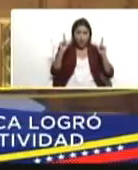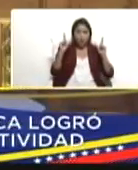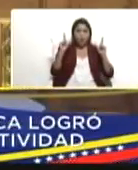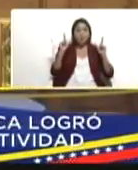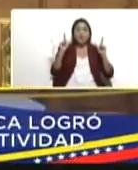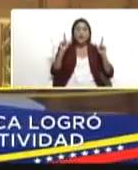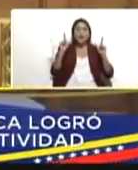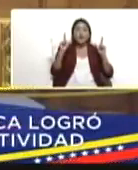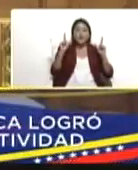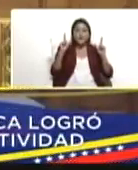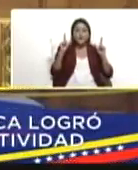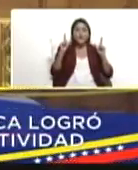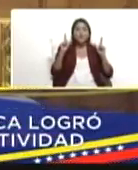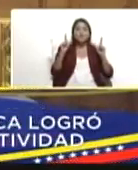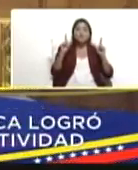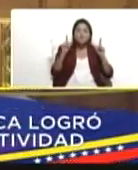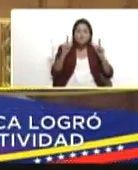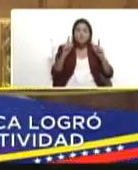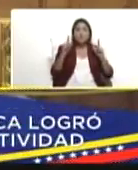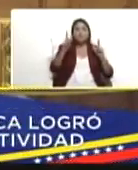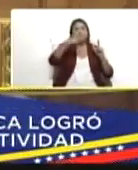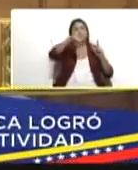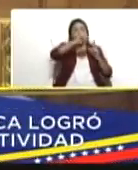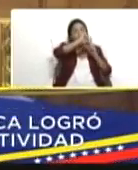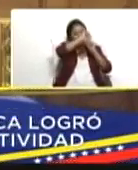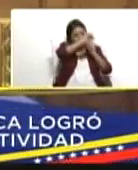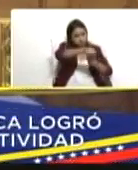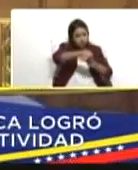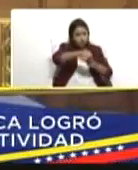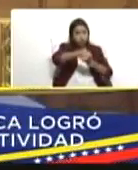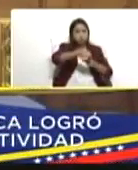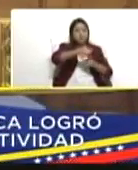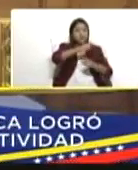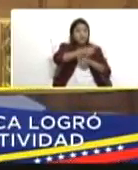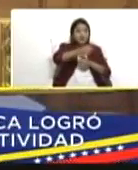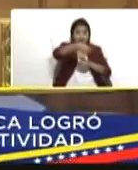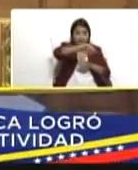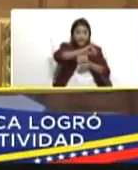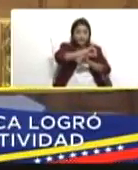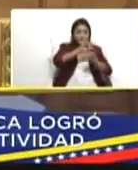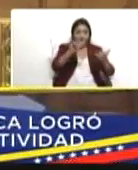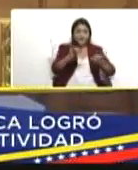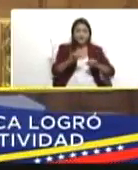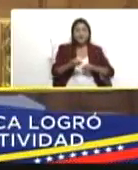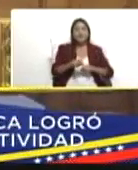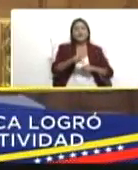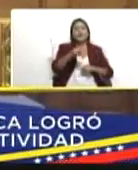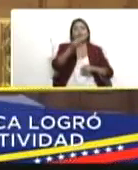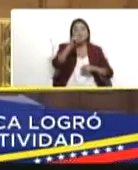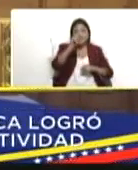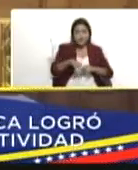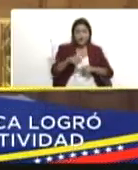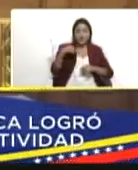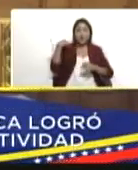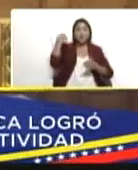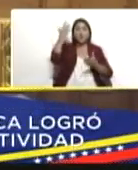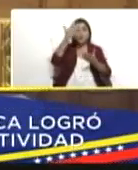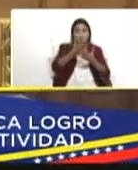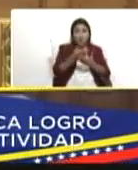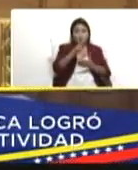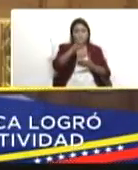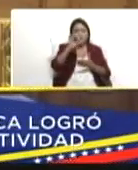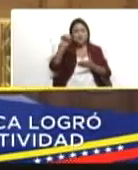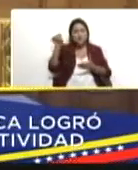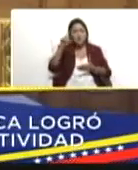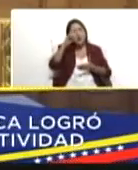golpe definitivo al colonialismo en estas tierras así como hace 200 años gobierno y